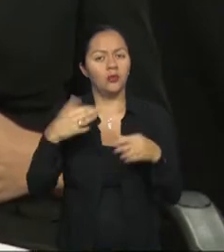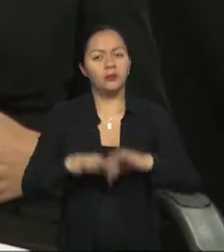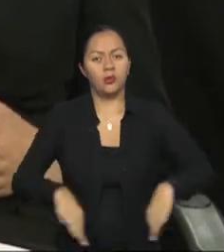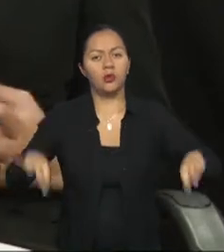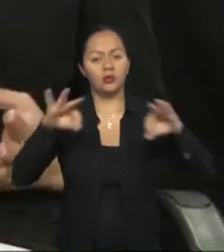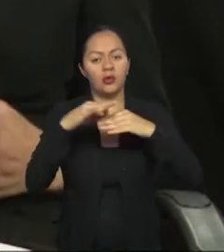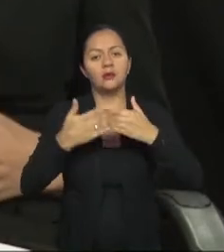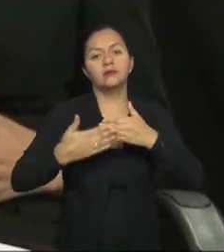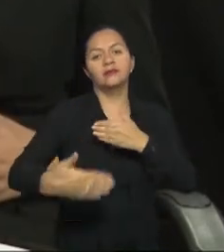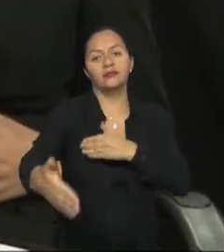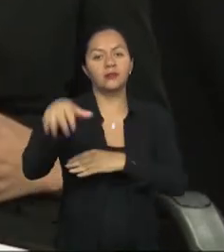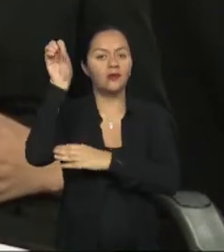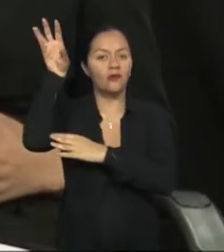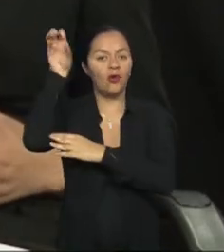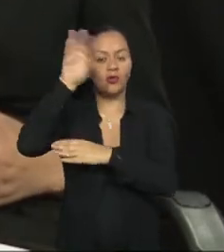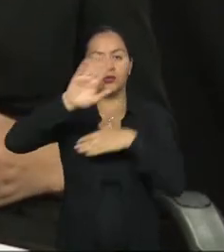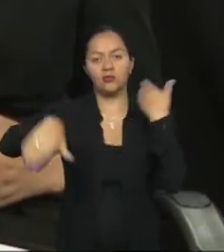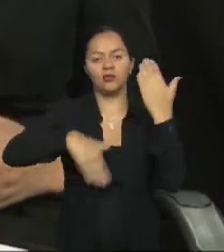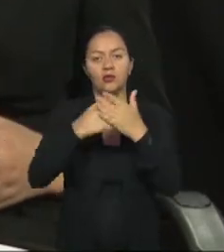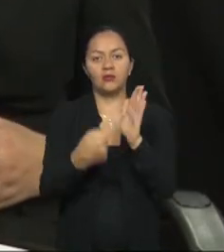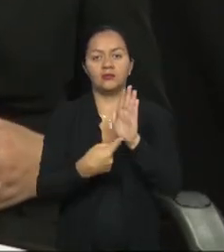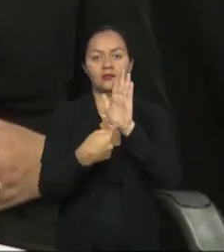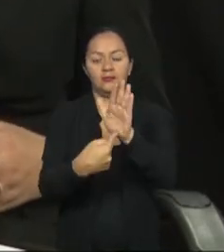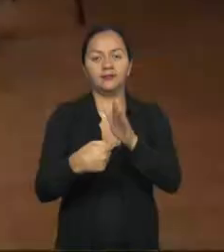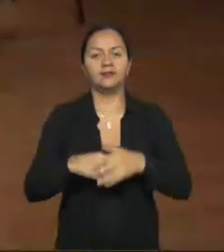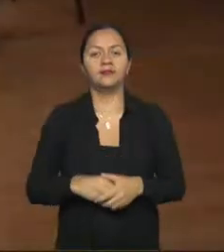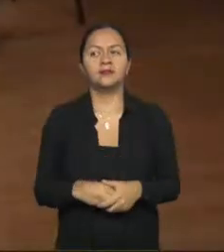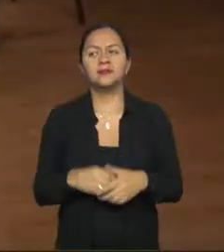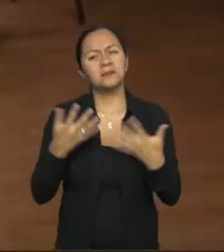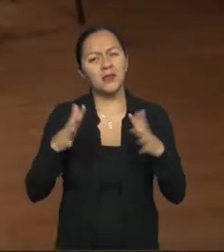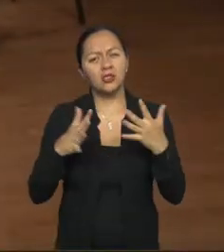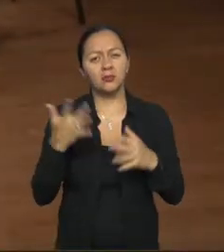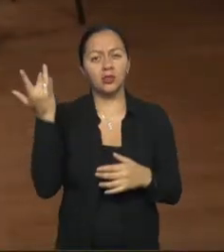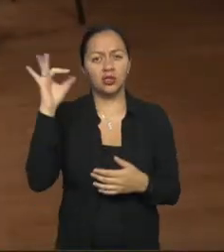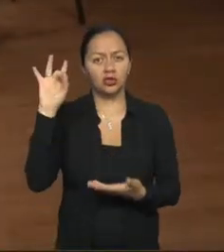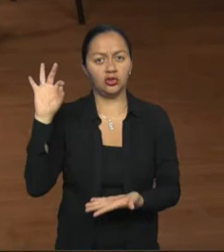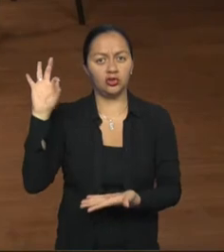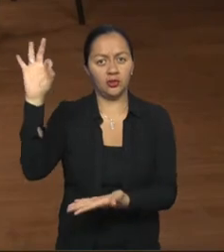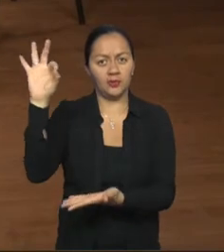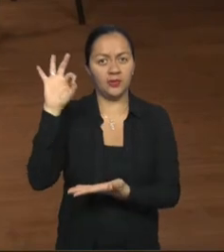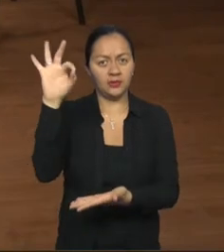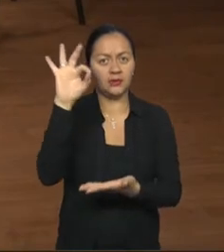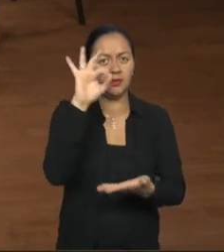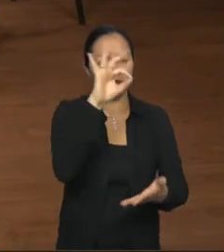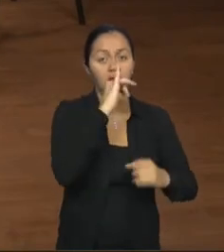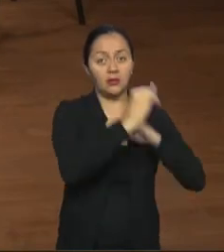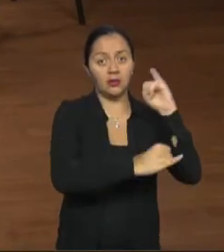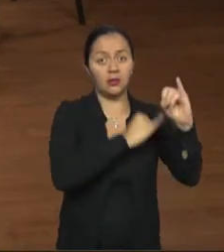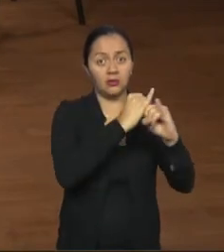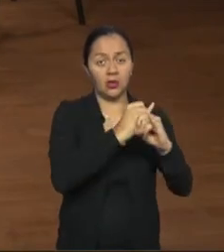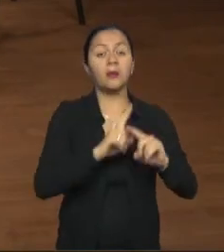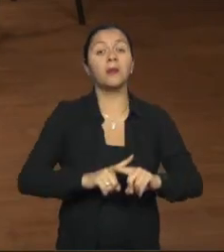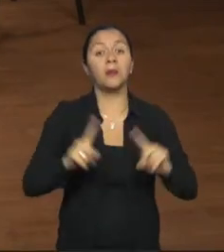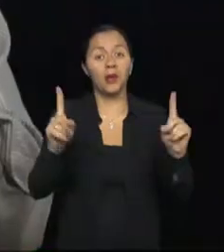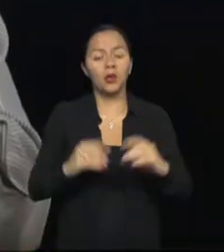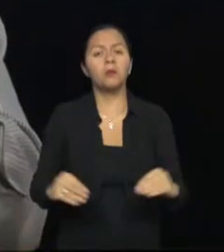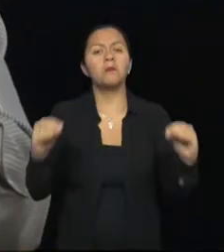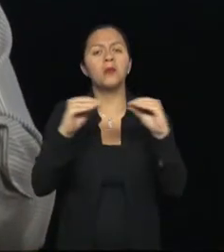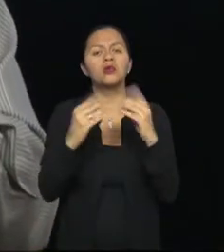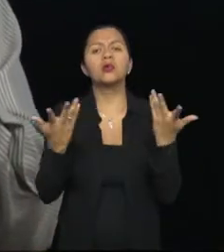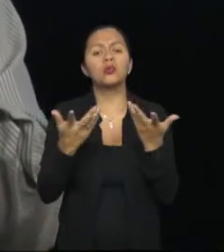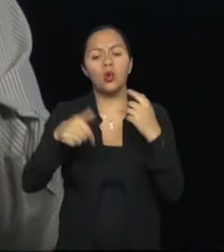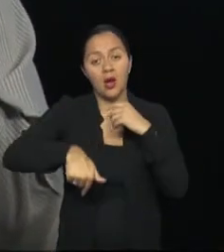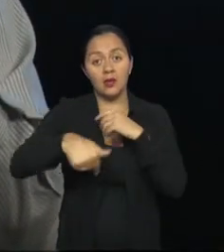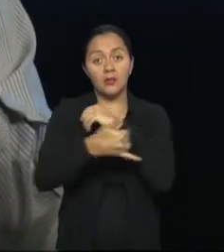para las ponencias que se van a presentar en el Congreso. Son cerca de 18 representantes internacionales, pero a la vez vamos a acoger también en el